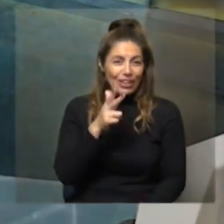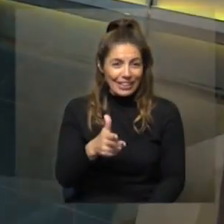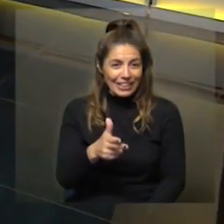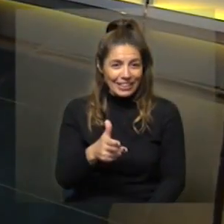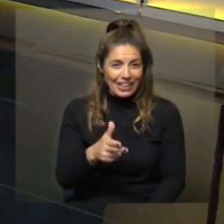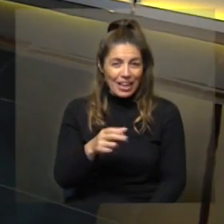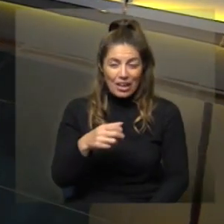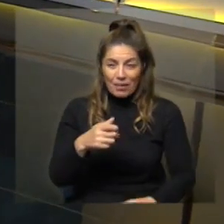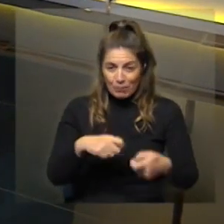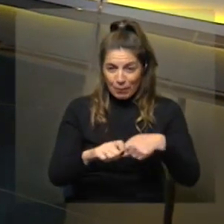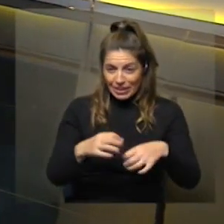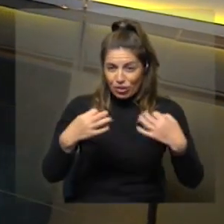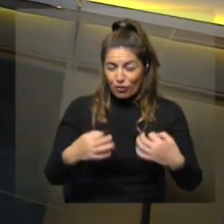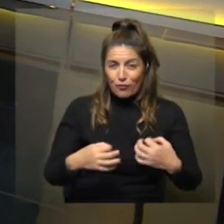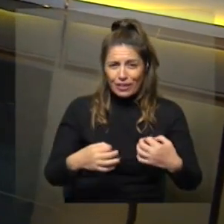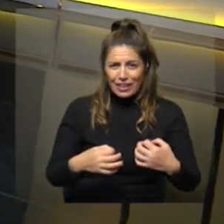bien vendido, bien.